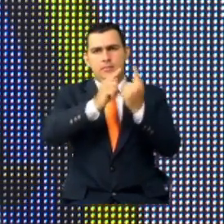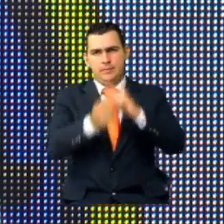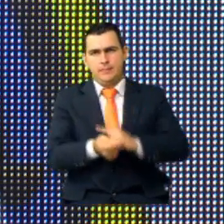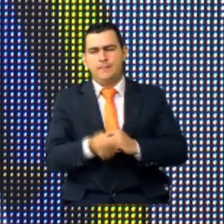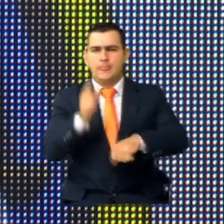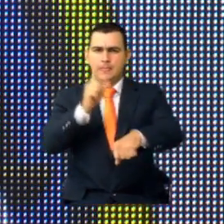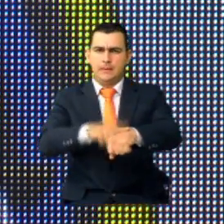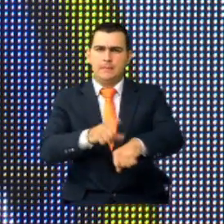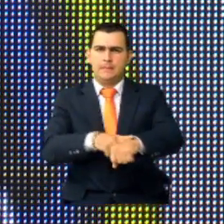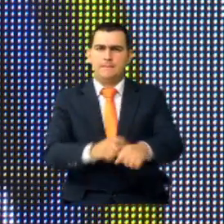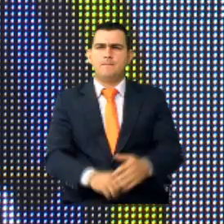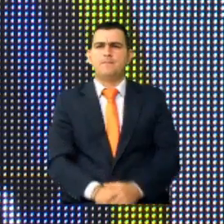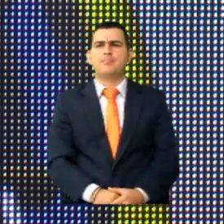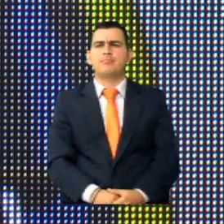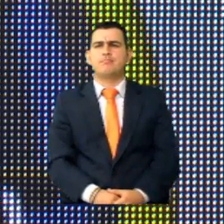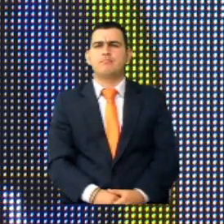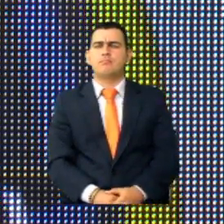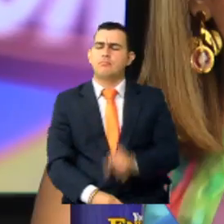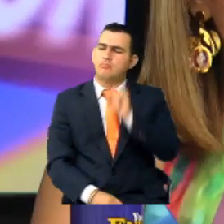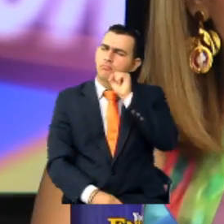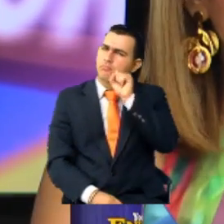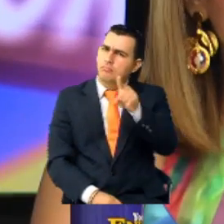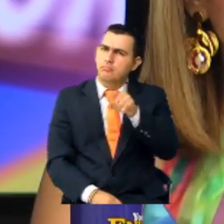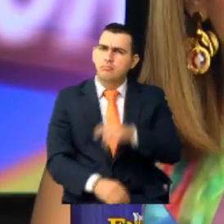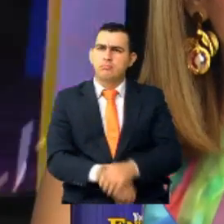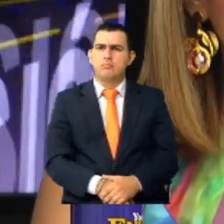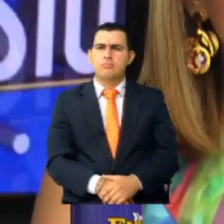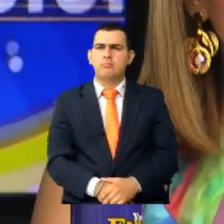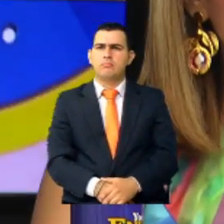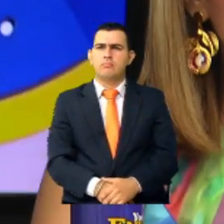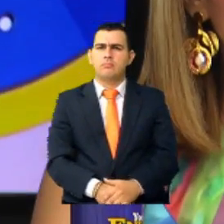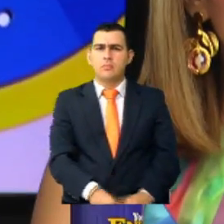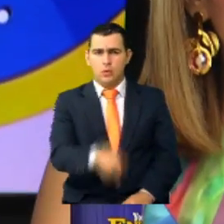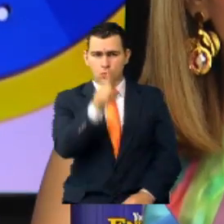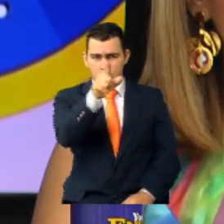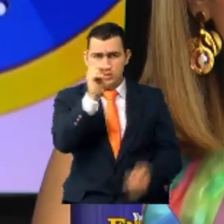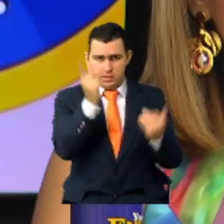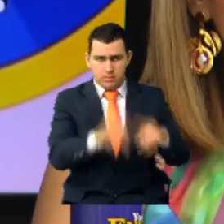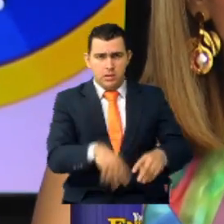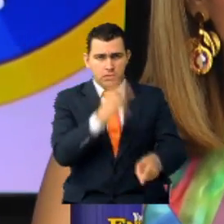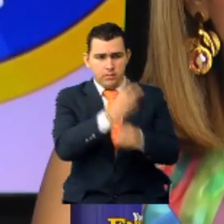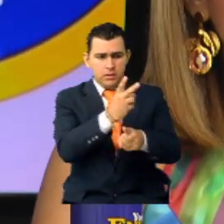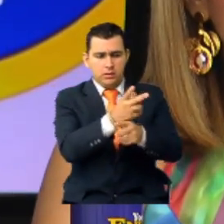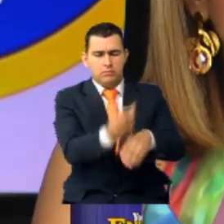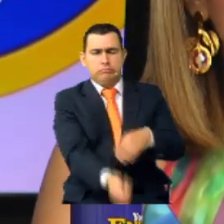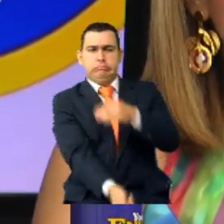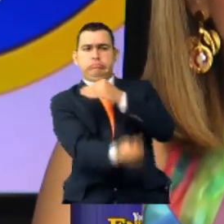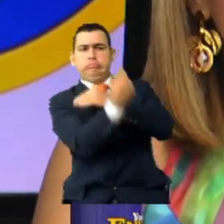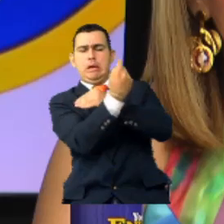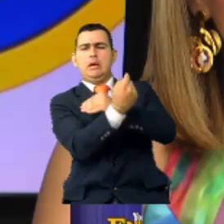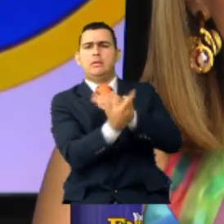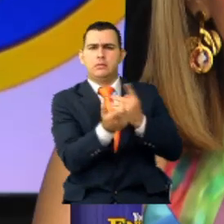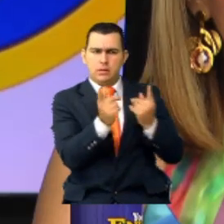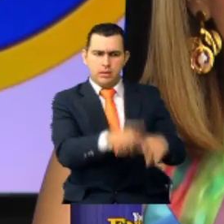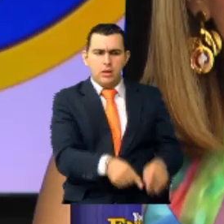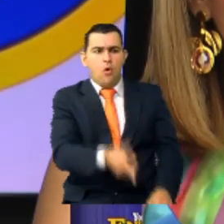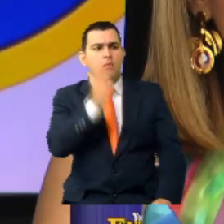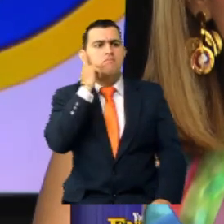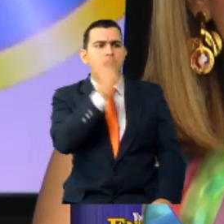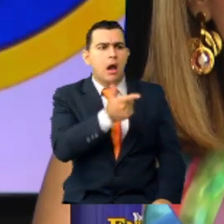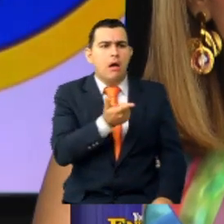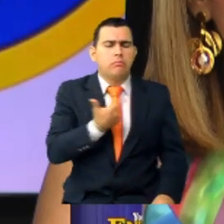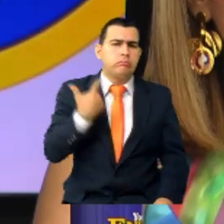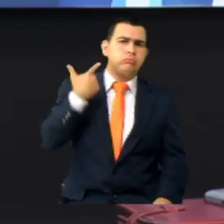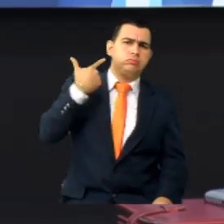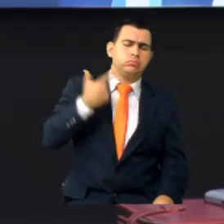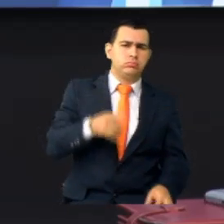candidato. Pedro Severiche pregunta nuevamente. ¿Han sido ustedes amenazados en su campaña, hablando en tema de seguridad, en lo que va de la misma?